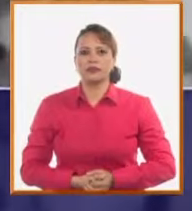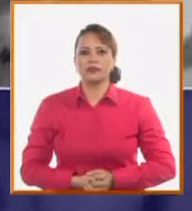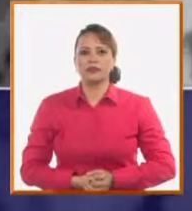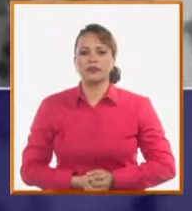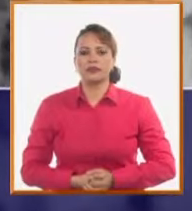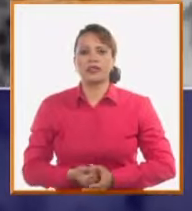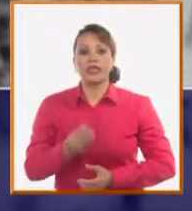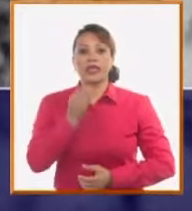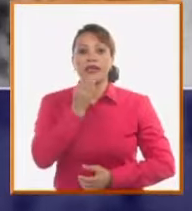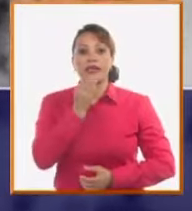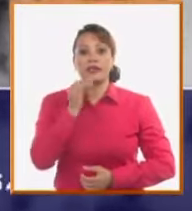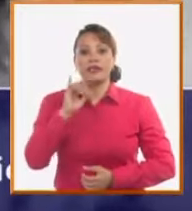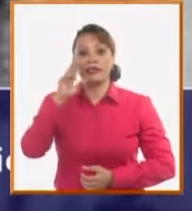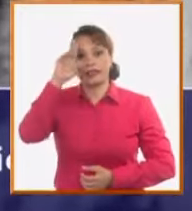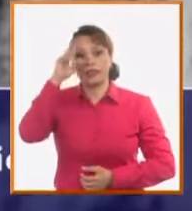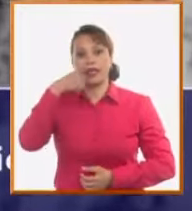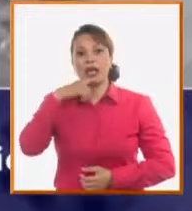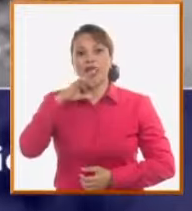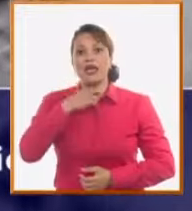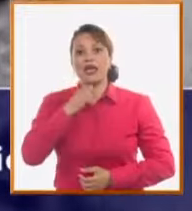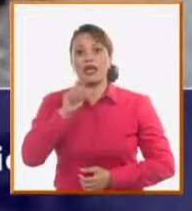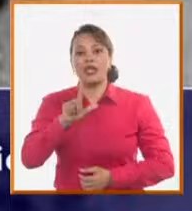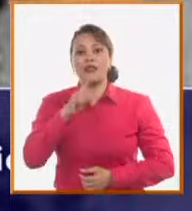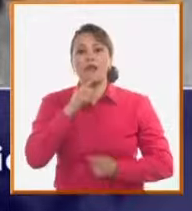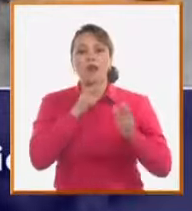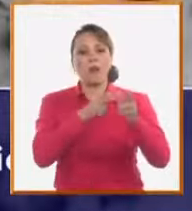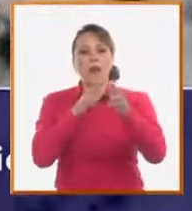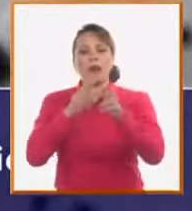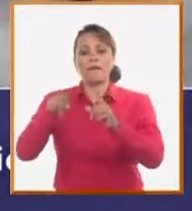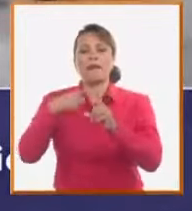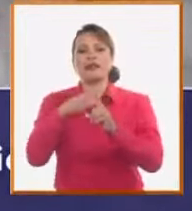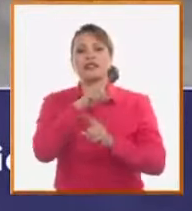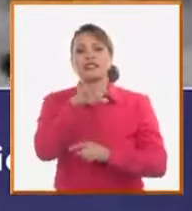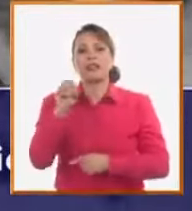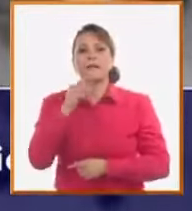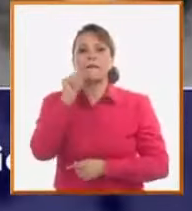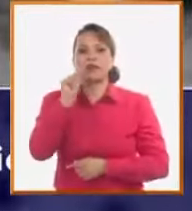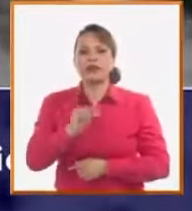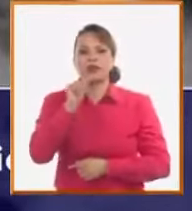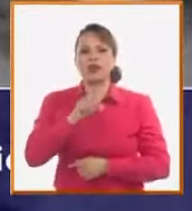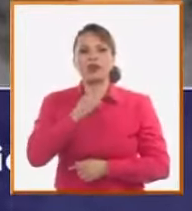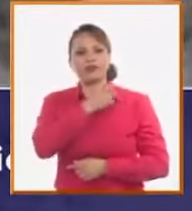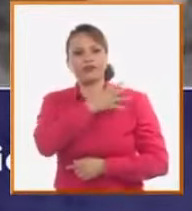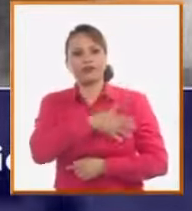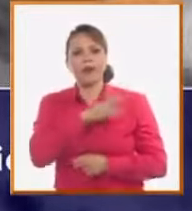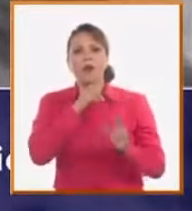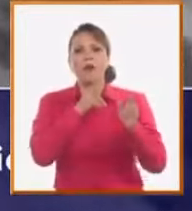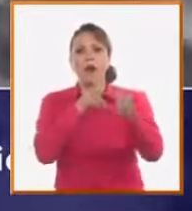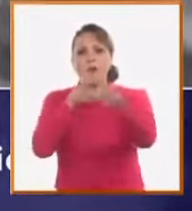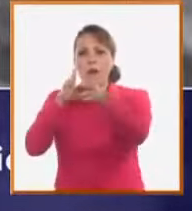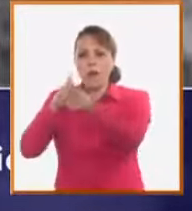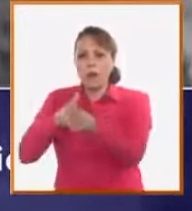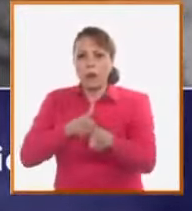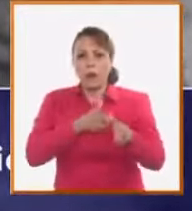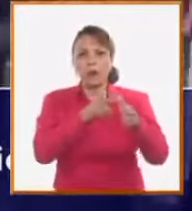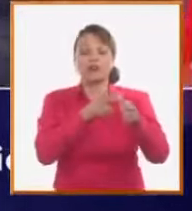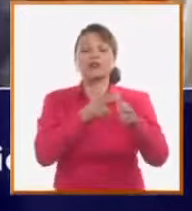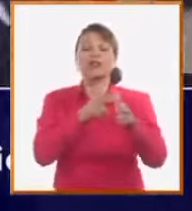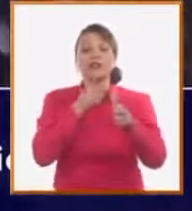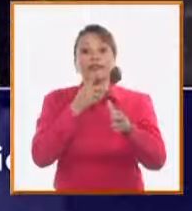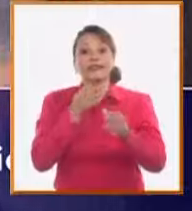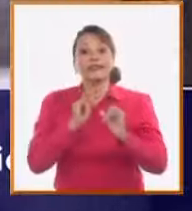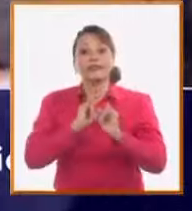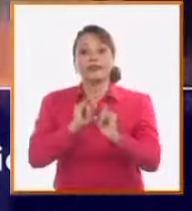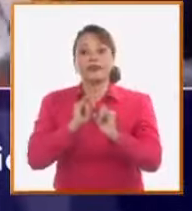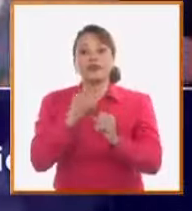Israel ha bombardeado un reparto de comida y ha matado a más de 100 personas en Gaza, según las autoridades palestinas. Hay también